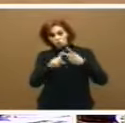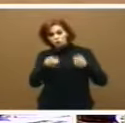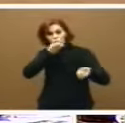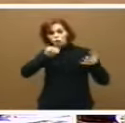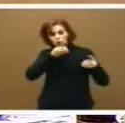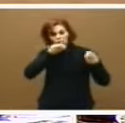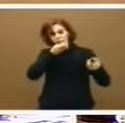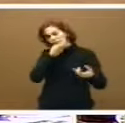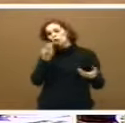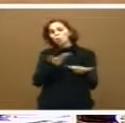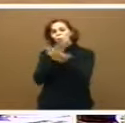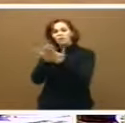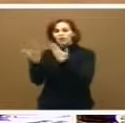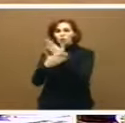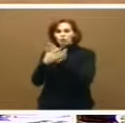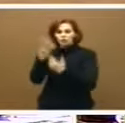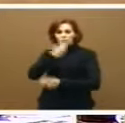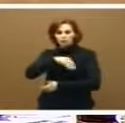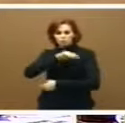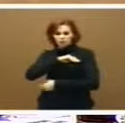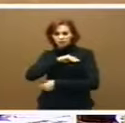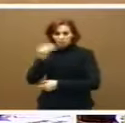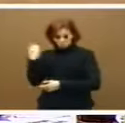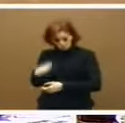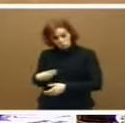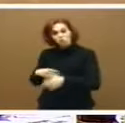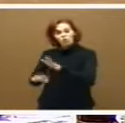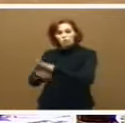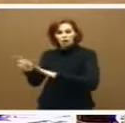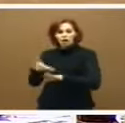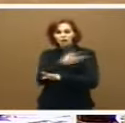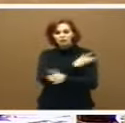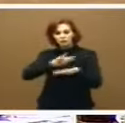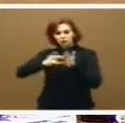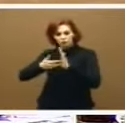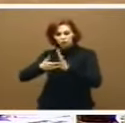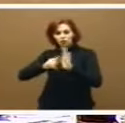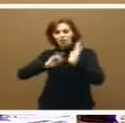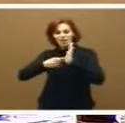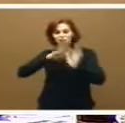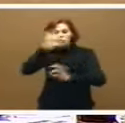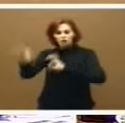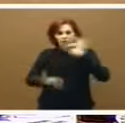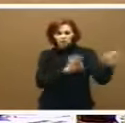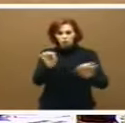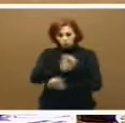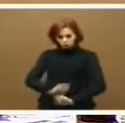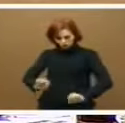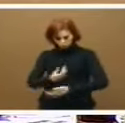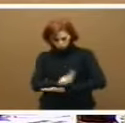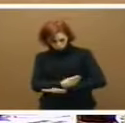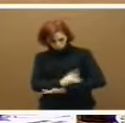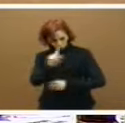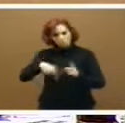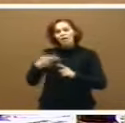instando al Gobierno de España a desistir definitivamente de la tramitación del anteproyecto de ley orgánica de protección de los derechos del concebido y la mujer